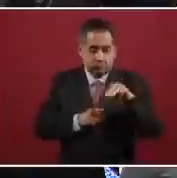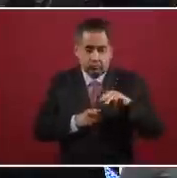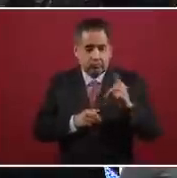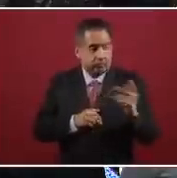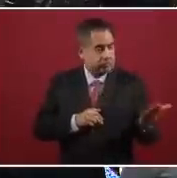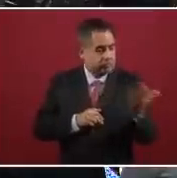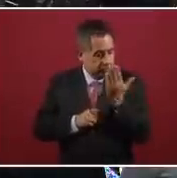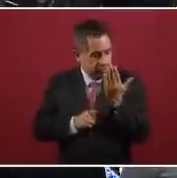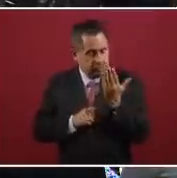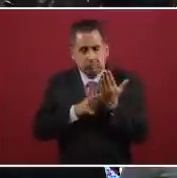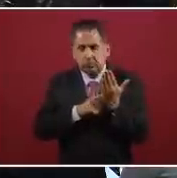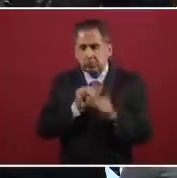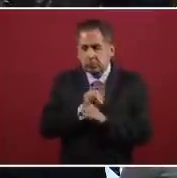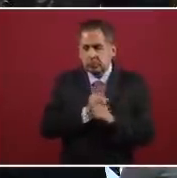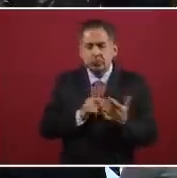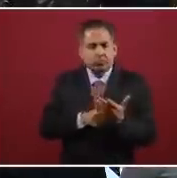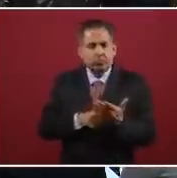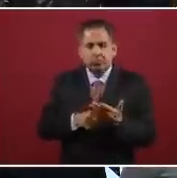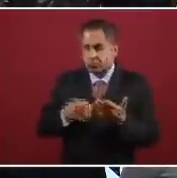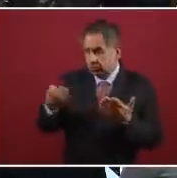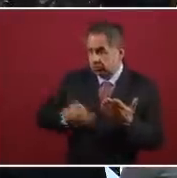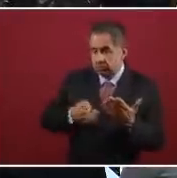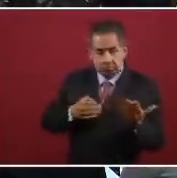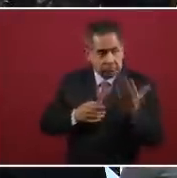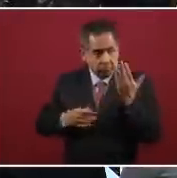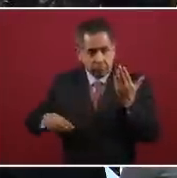órgano técnico de investigación, nos lo